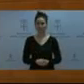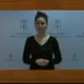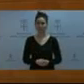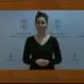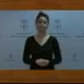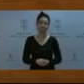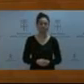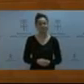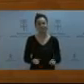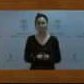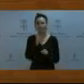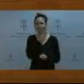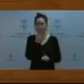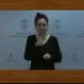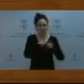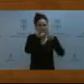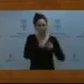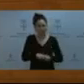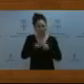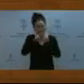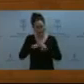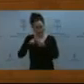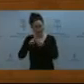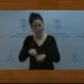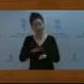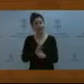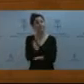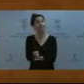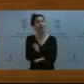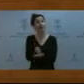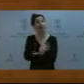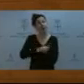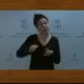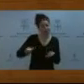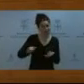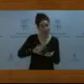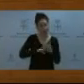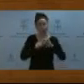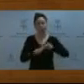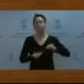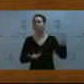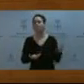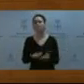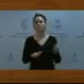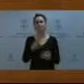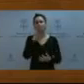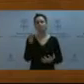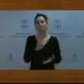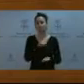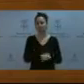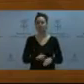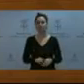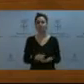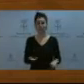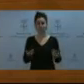Gobierno, el sistema de indemnizaciones para que las mismas se adapten a la realidad. La convivencia entre esta especie